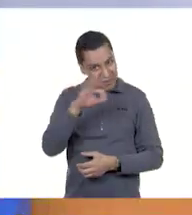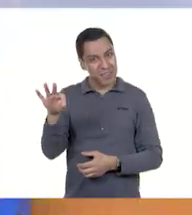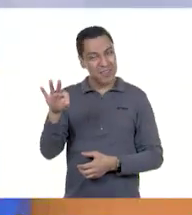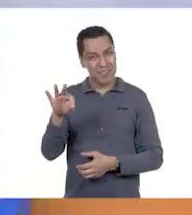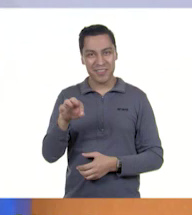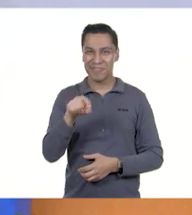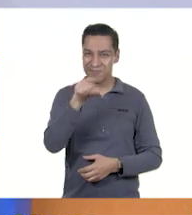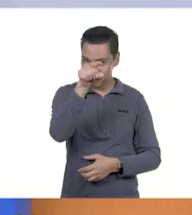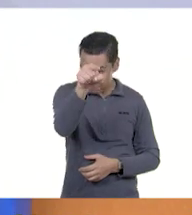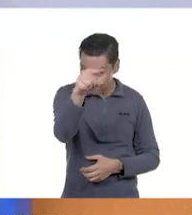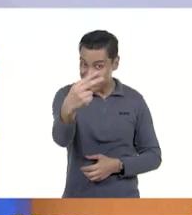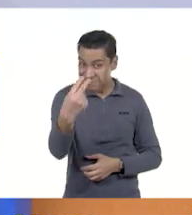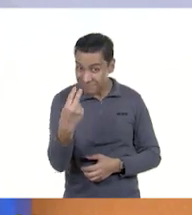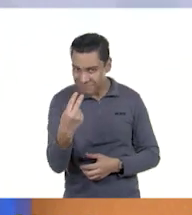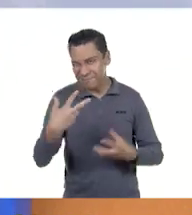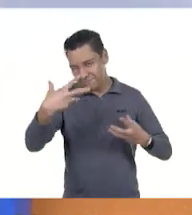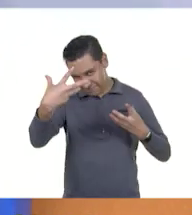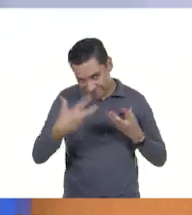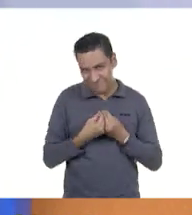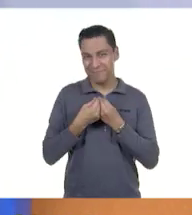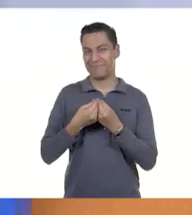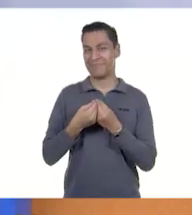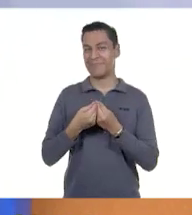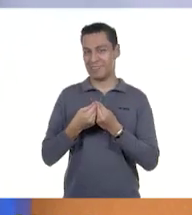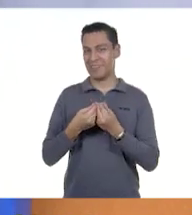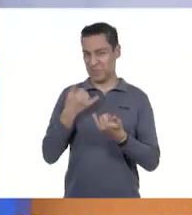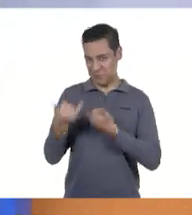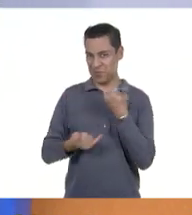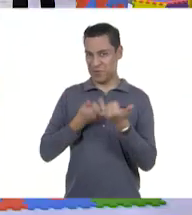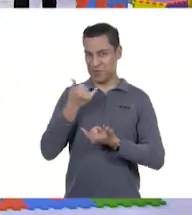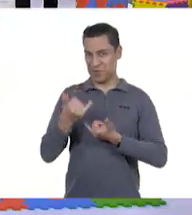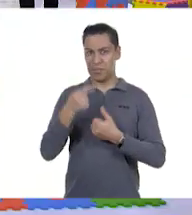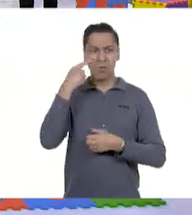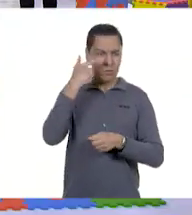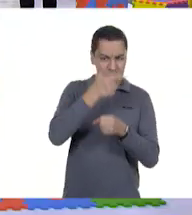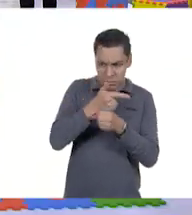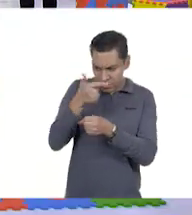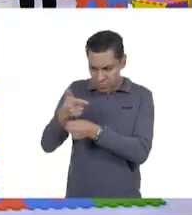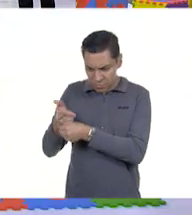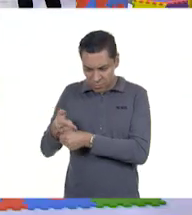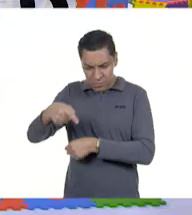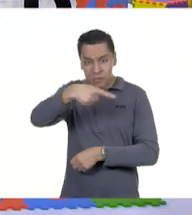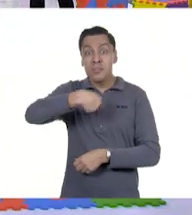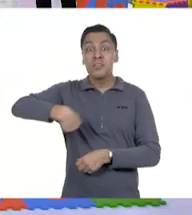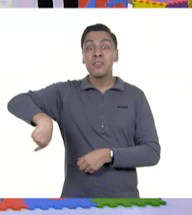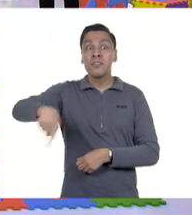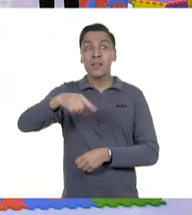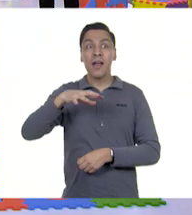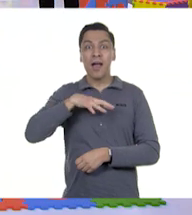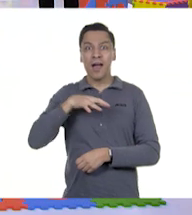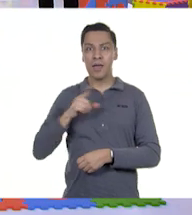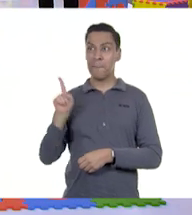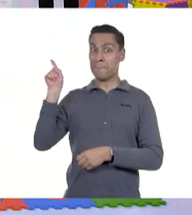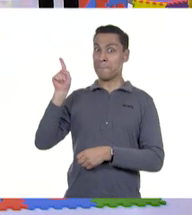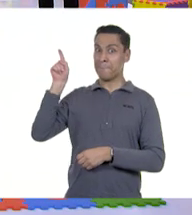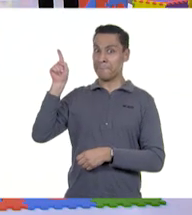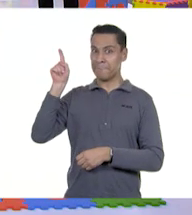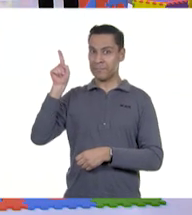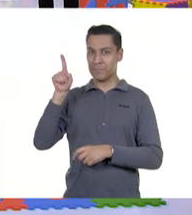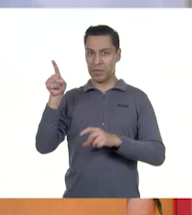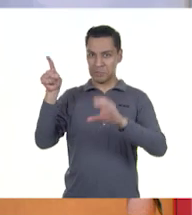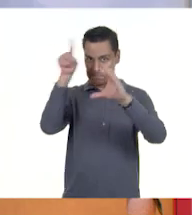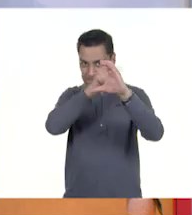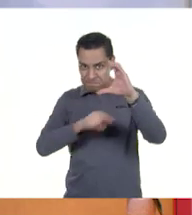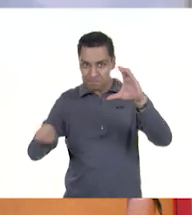y ustedes en casa nos van a acompañar. Pero ustedes se dan cuenta que aquí tengo un círculo verde y